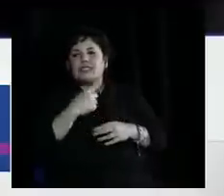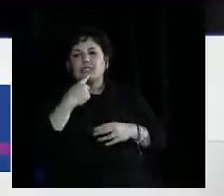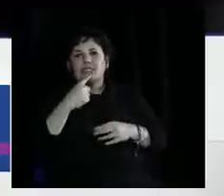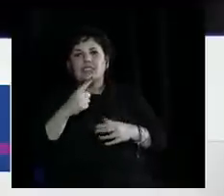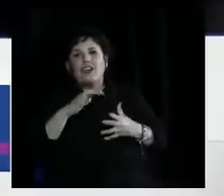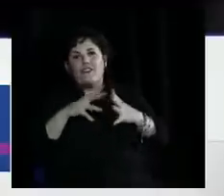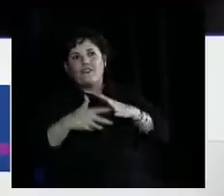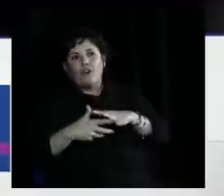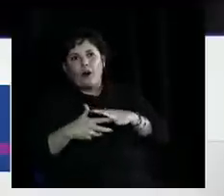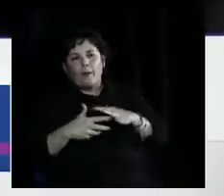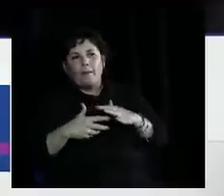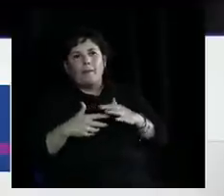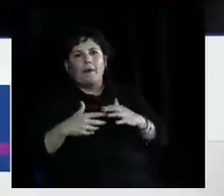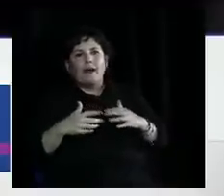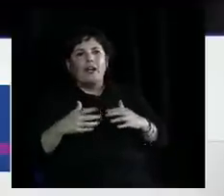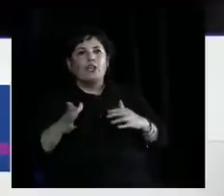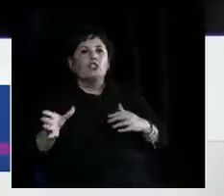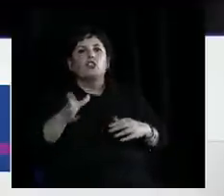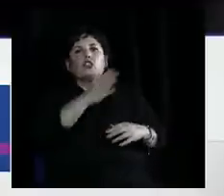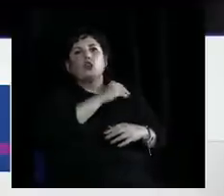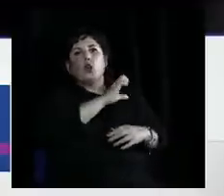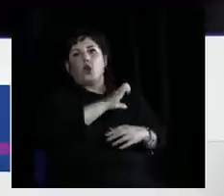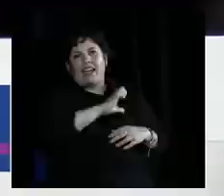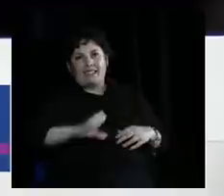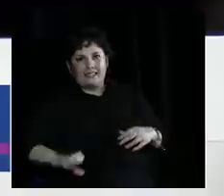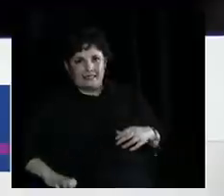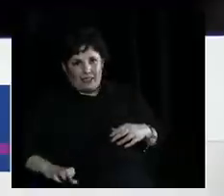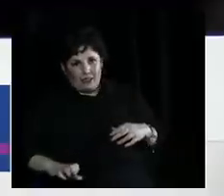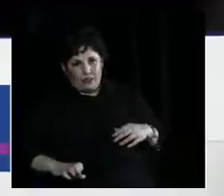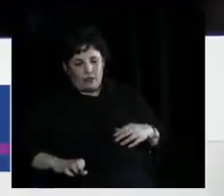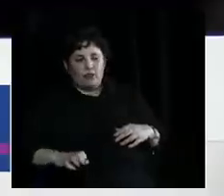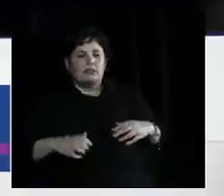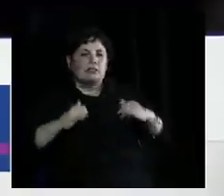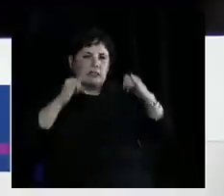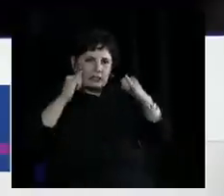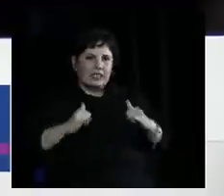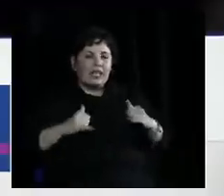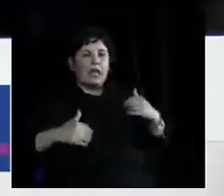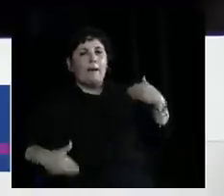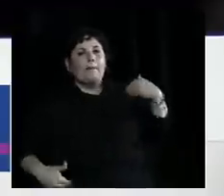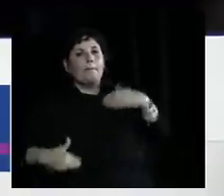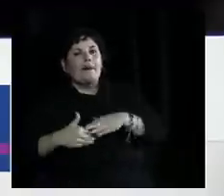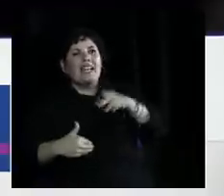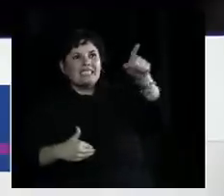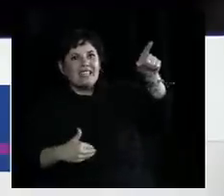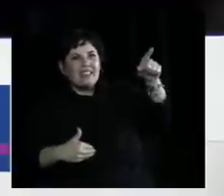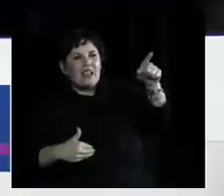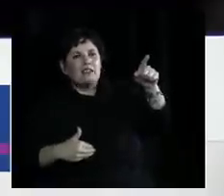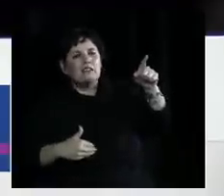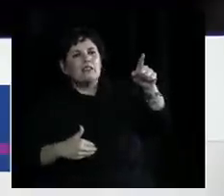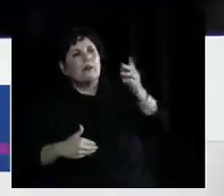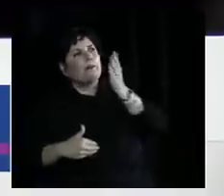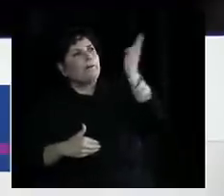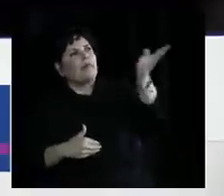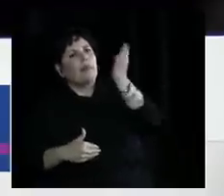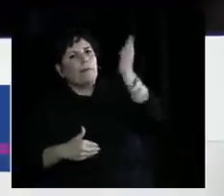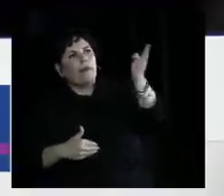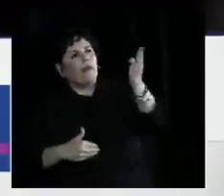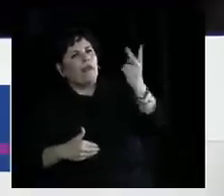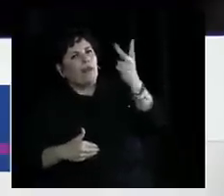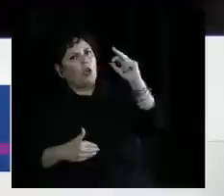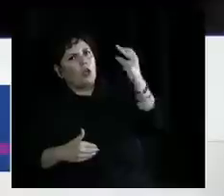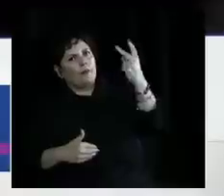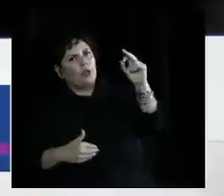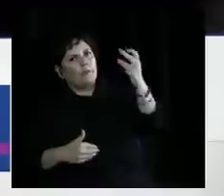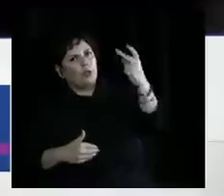también, es todo el Estado, porque es cierto que Presidencia fue el organismo que más pedidos rechazó, pero tenemos que